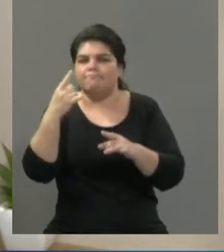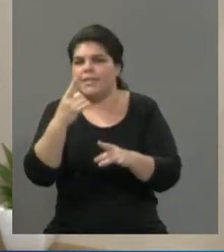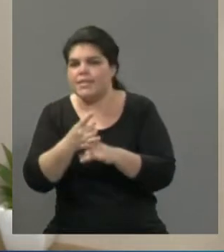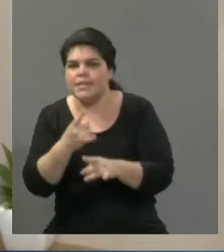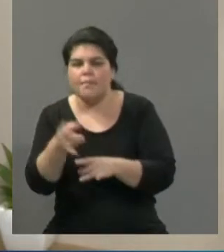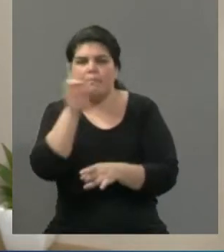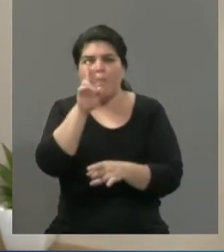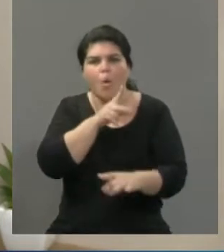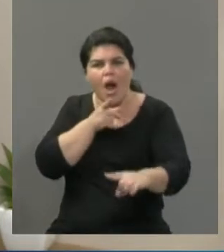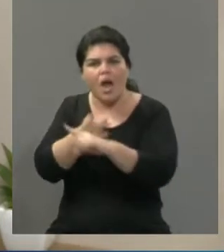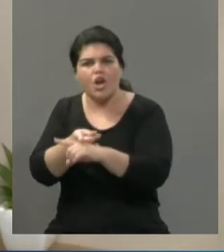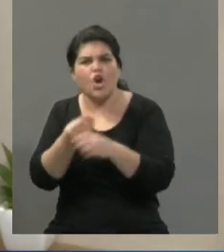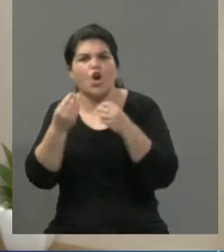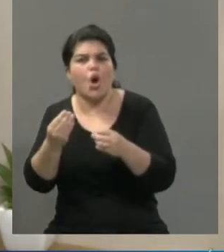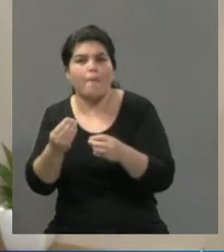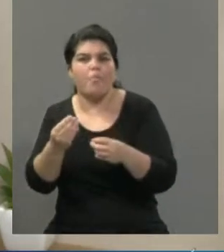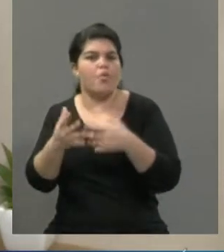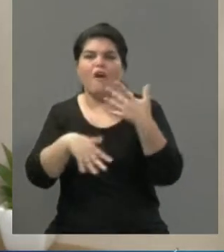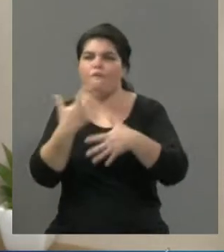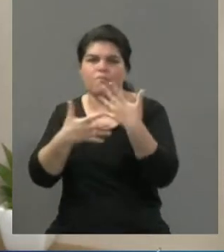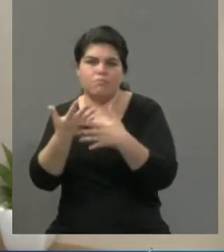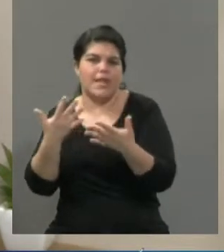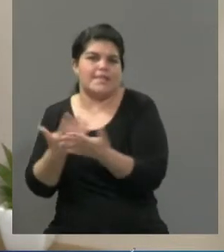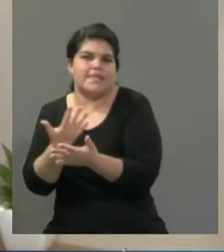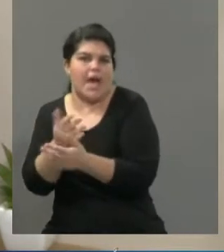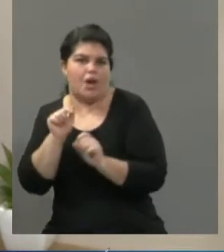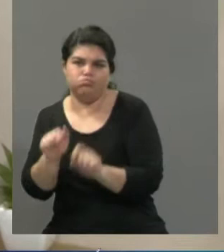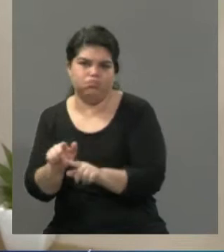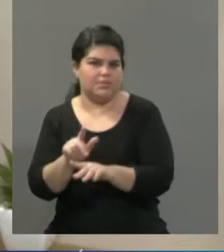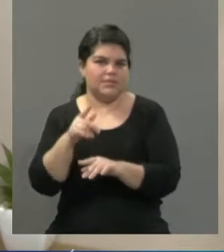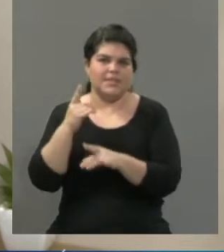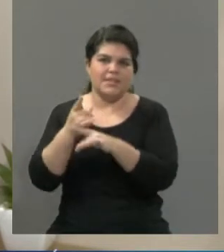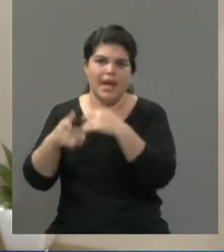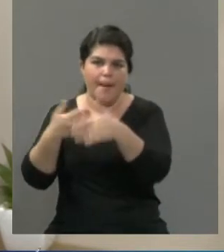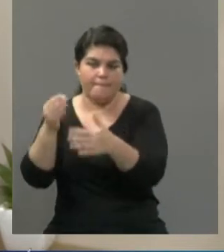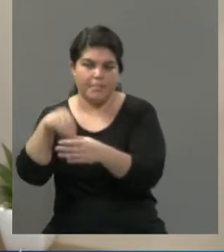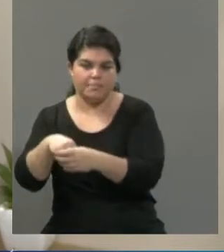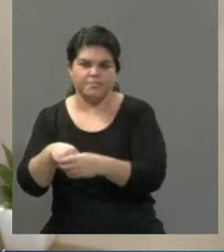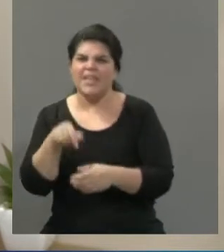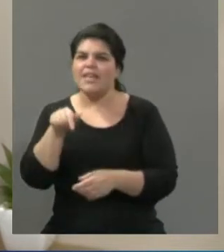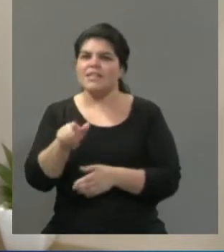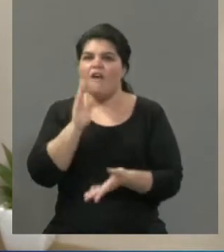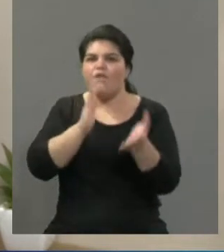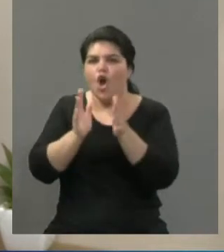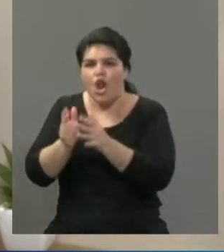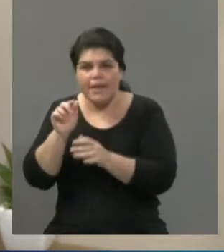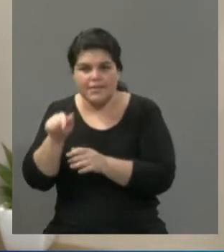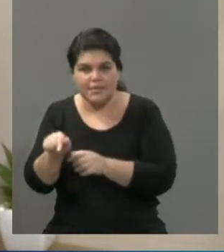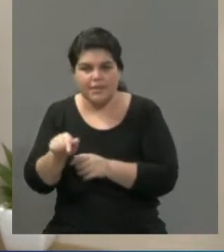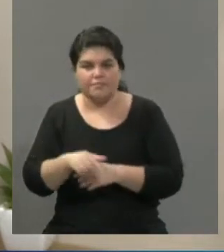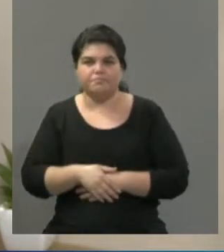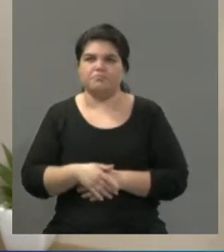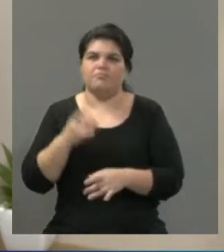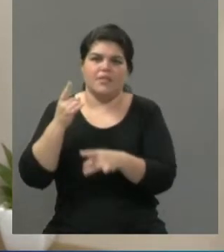a las elecciones sexuales de las mujeres. Esta violencia simbólica, es decir, esta reproducción permanente